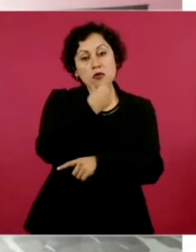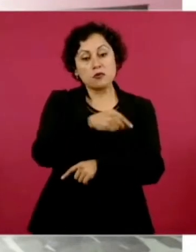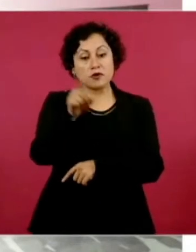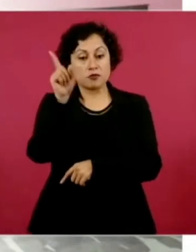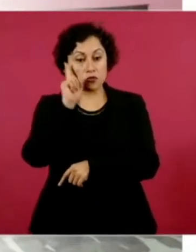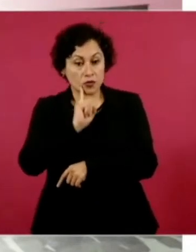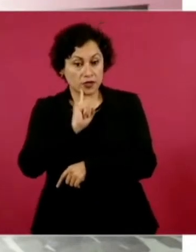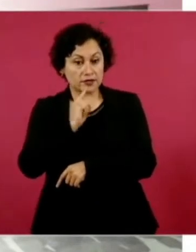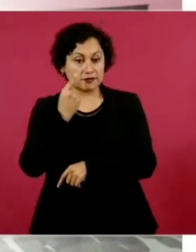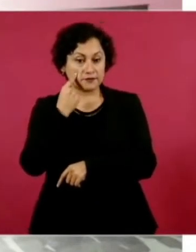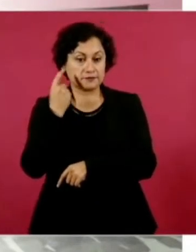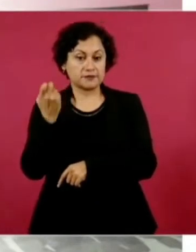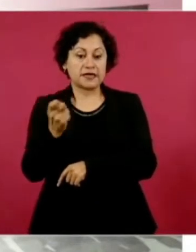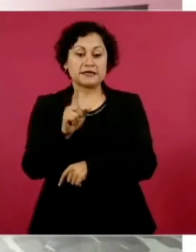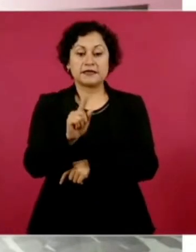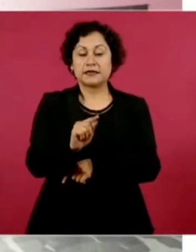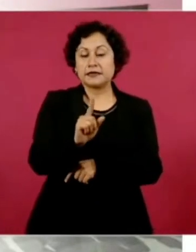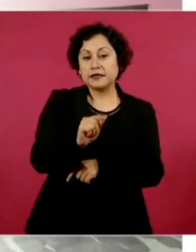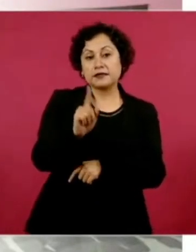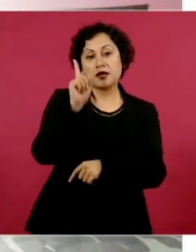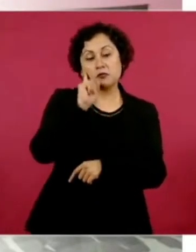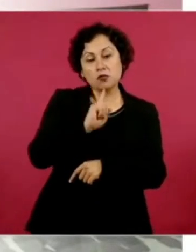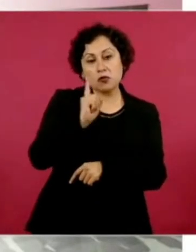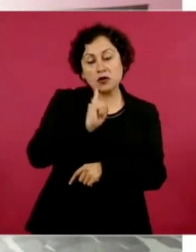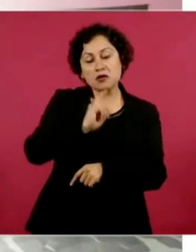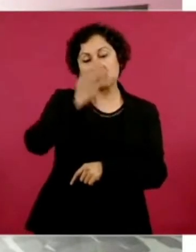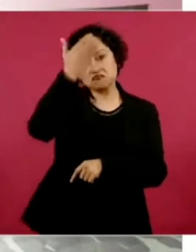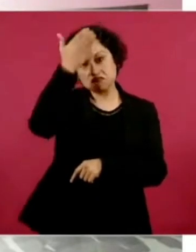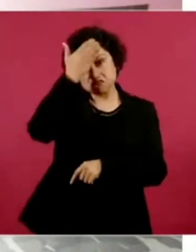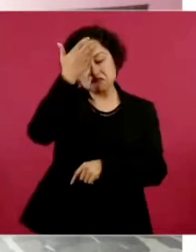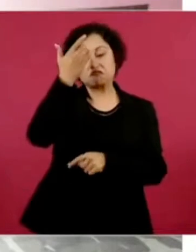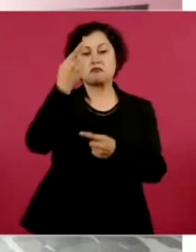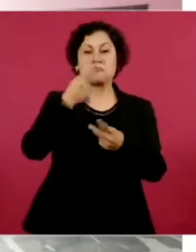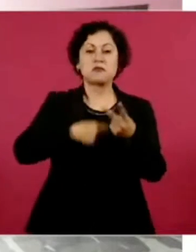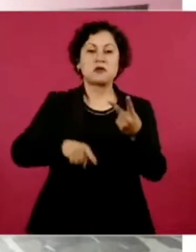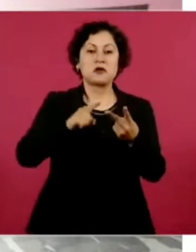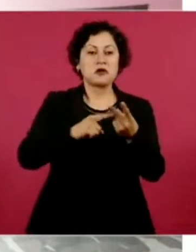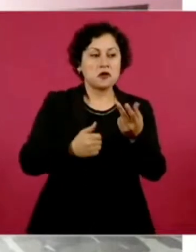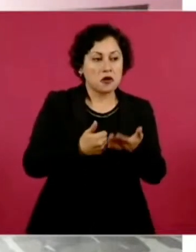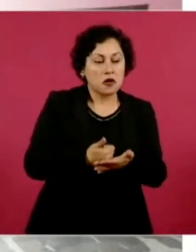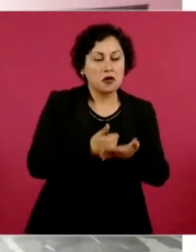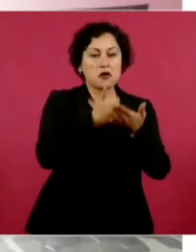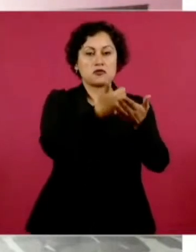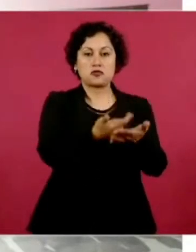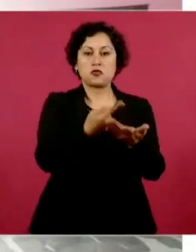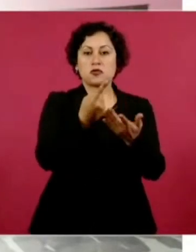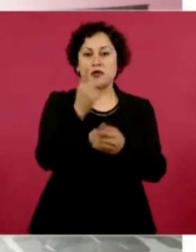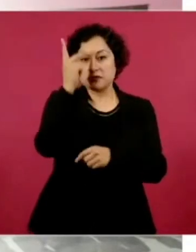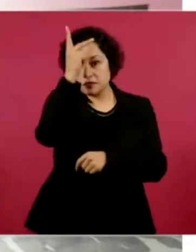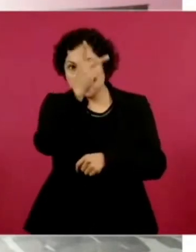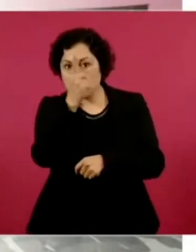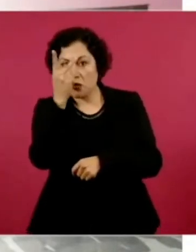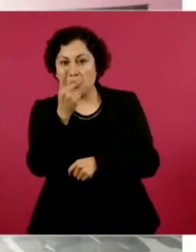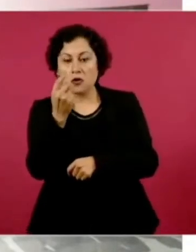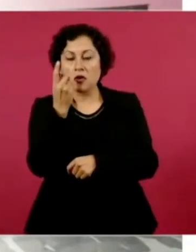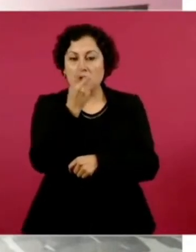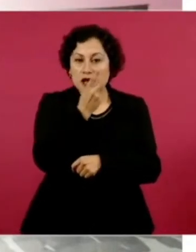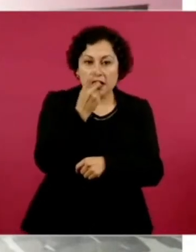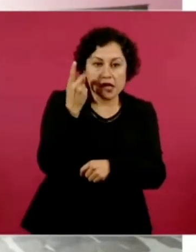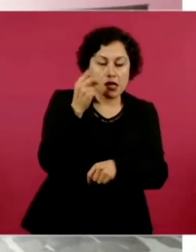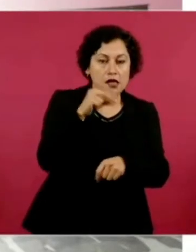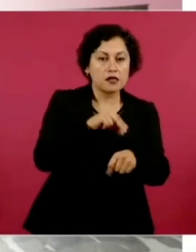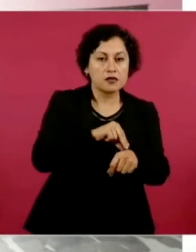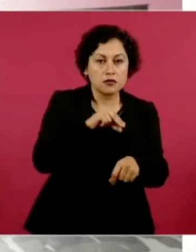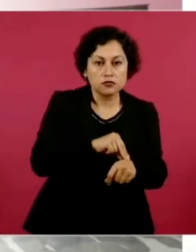basificadas son mujeres, enfermeras, asistentes médicas, psicólogas, odontólogas, médicas, desde